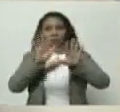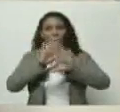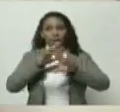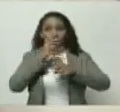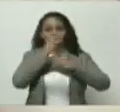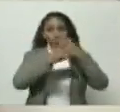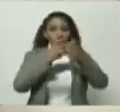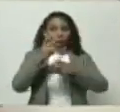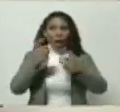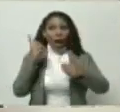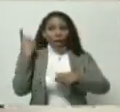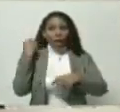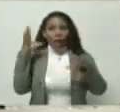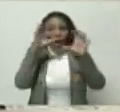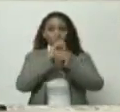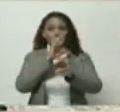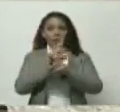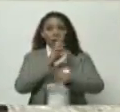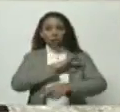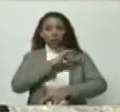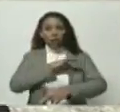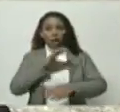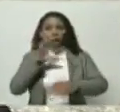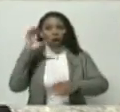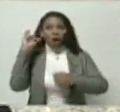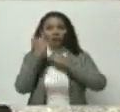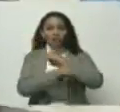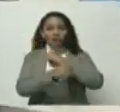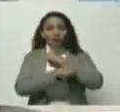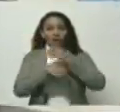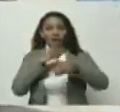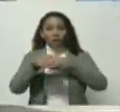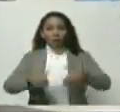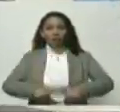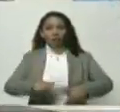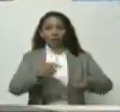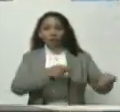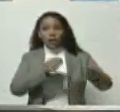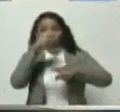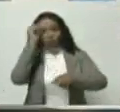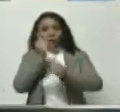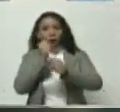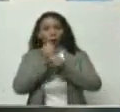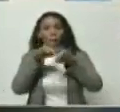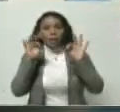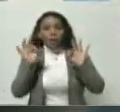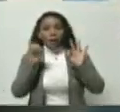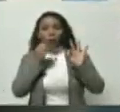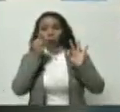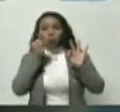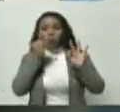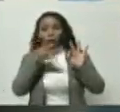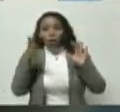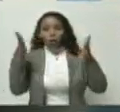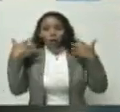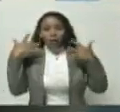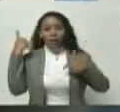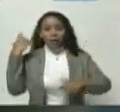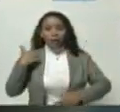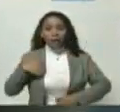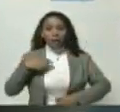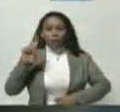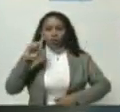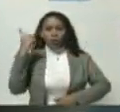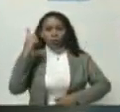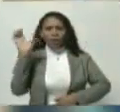recorriendo desde anoche las redes sociales. Conviasa hizo un esfuerzo titánico para llevar una operación especial a Buenos Aires, no solamente desde Caracas,